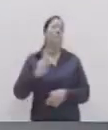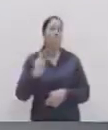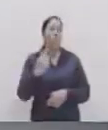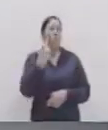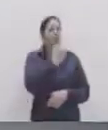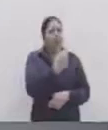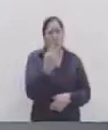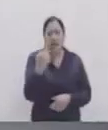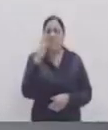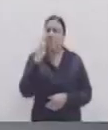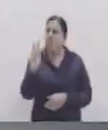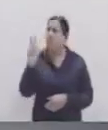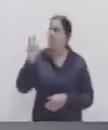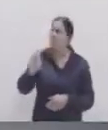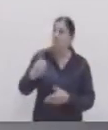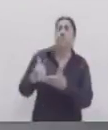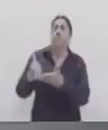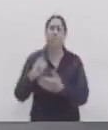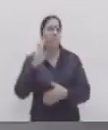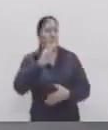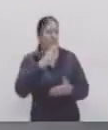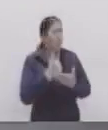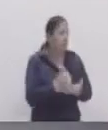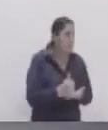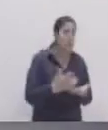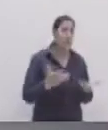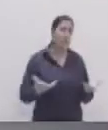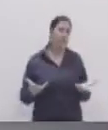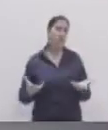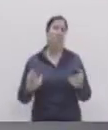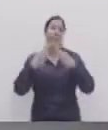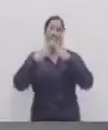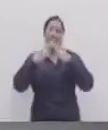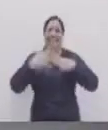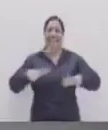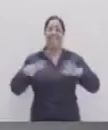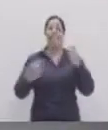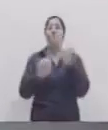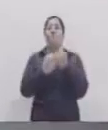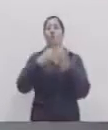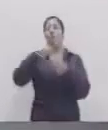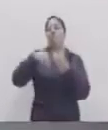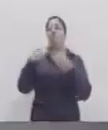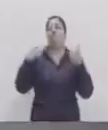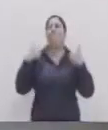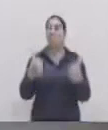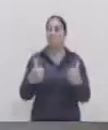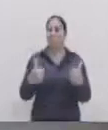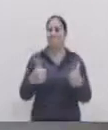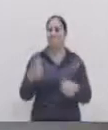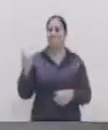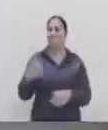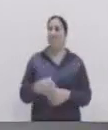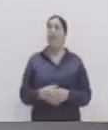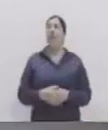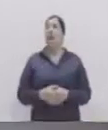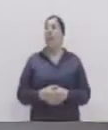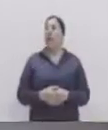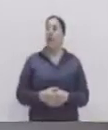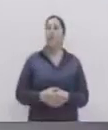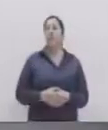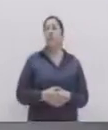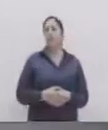la necesidad que hay en casa y realizar. Esa red de apoyo va a permitir que la familia esté bien. Claro, y es que cuando